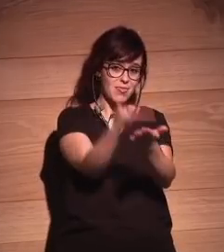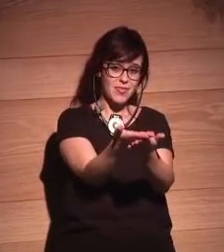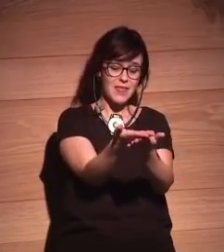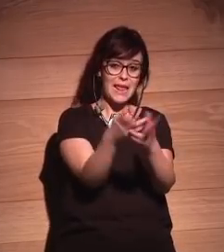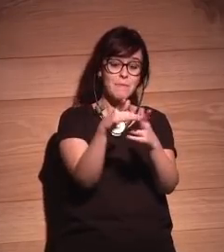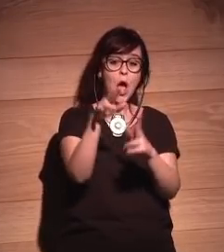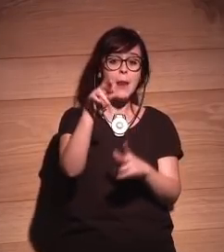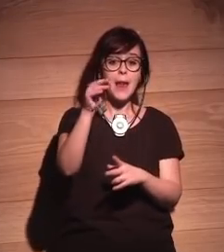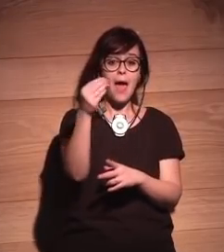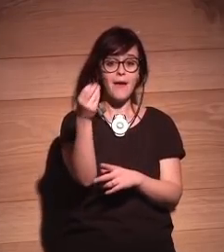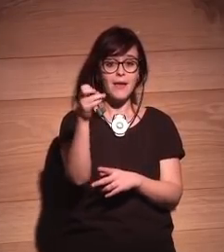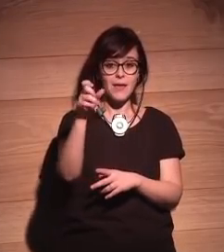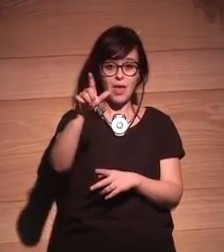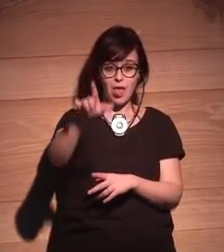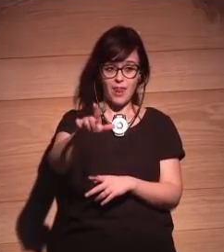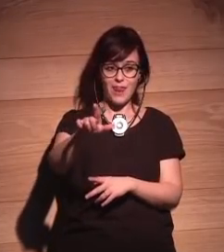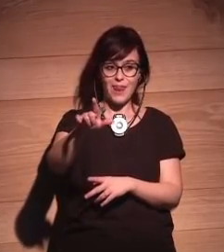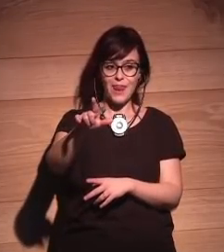a Raquel,